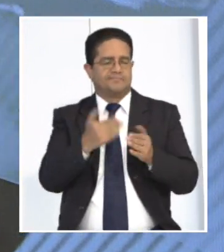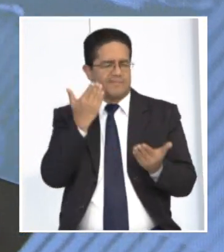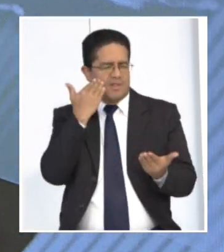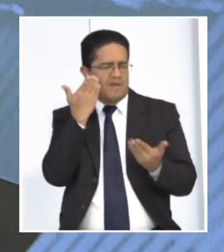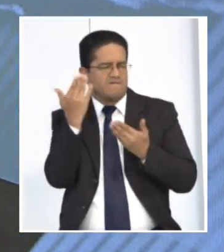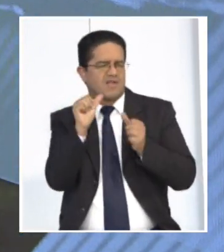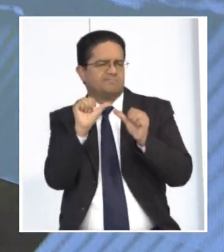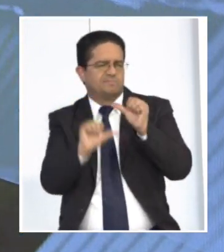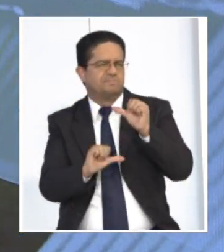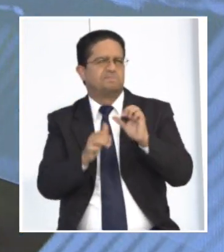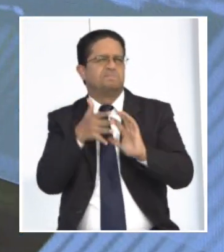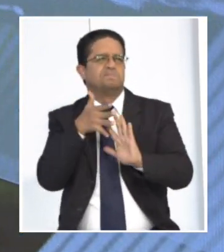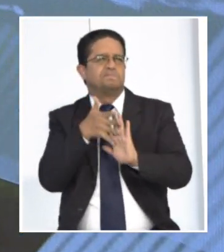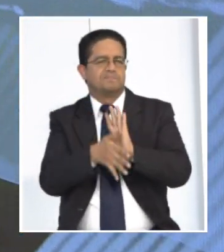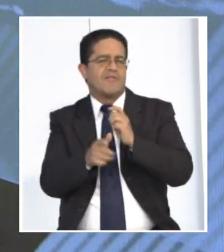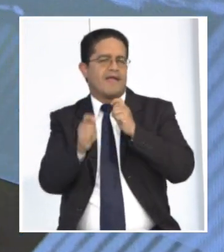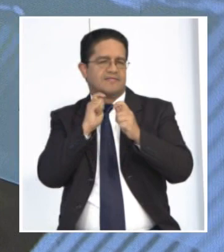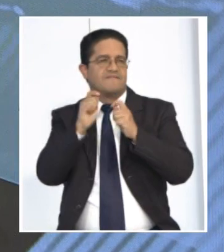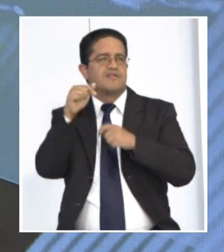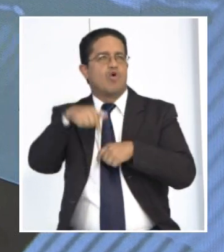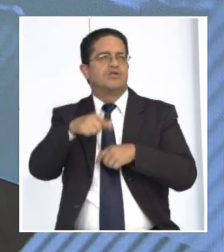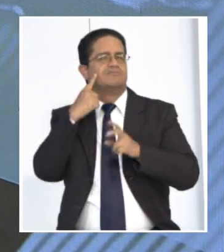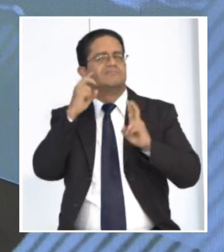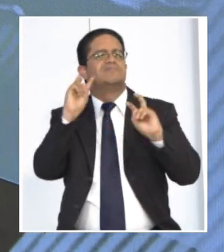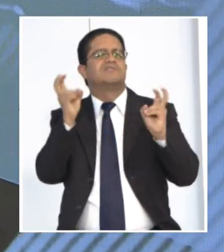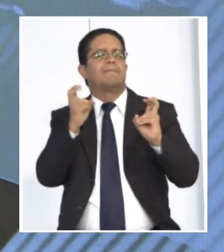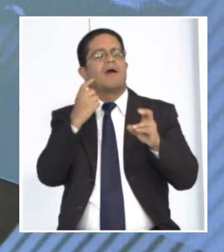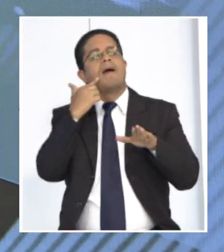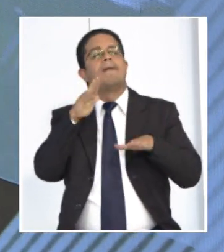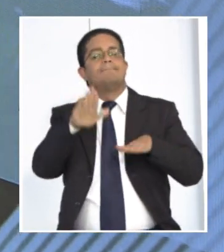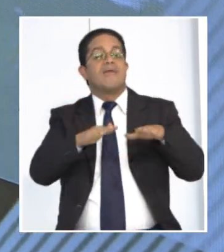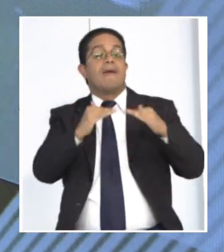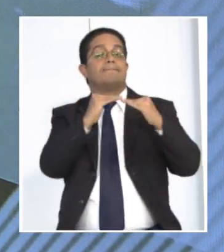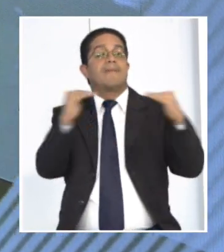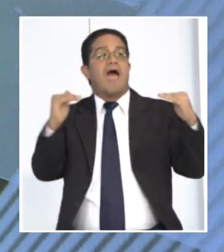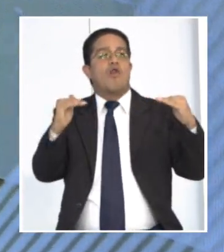ver parte de la entrevista del día de hoy porque vamos a hablar sobre pie plano.